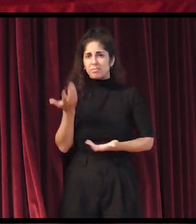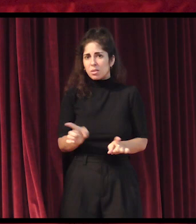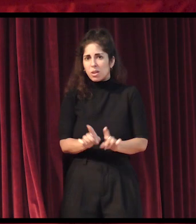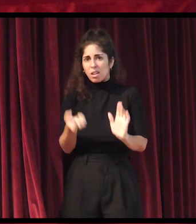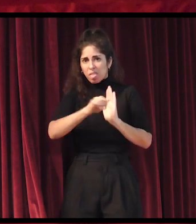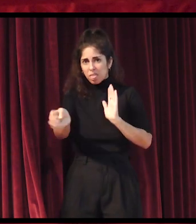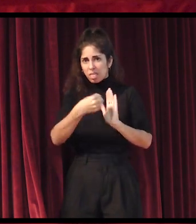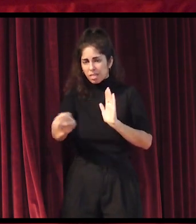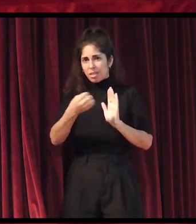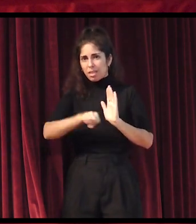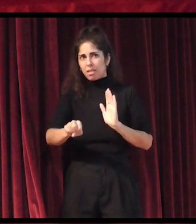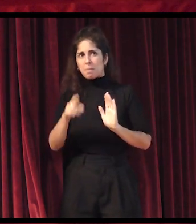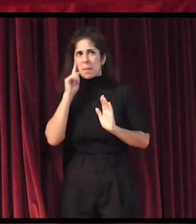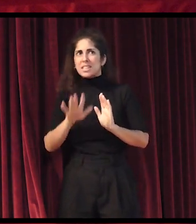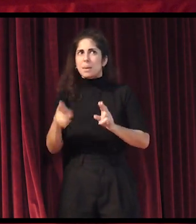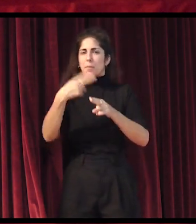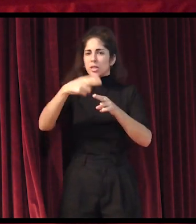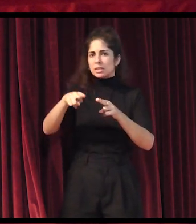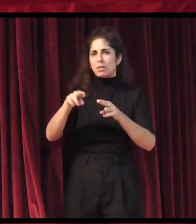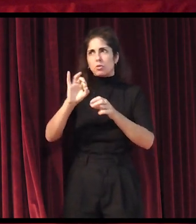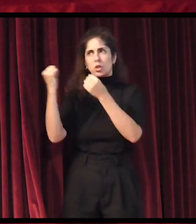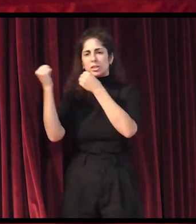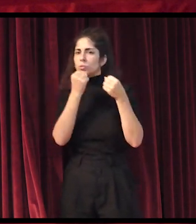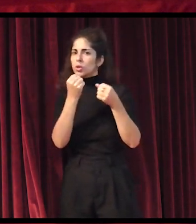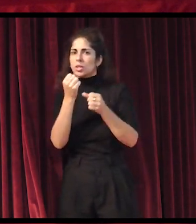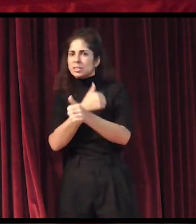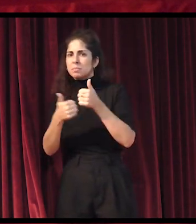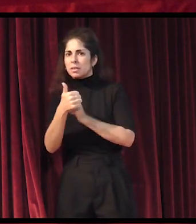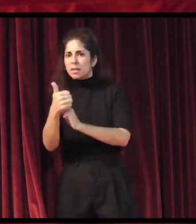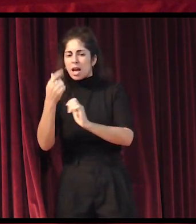política, institucional, que pueden pasar por la vida sin cumplirse.